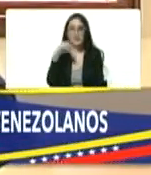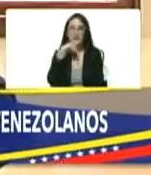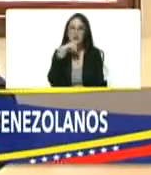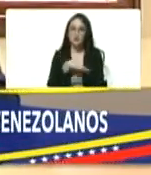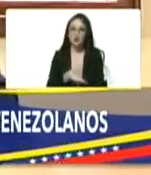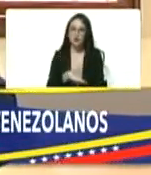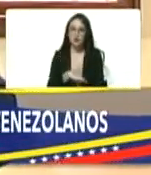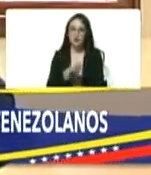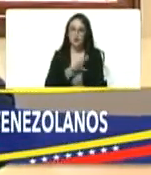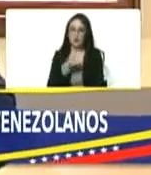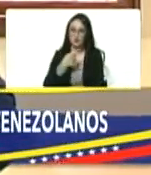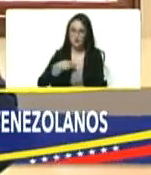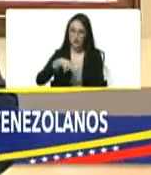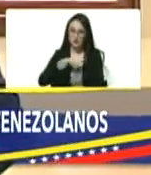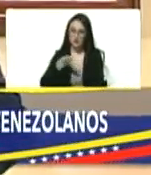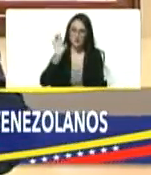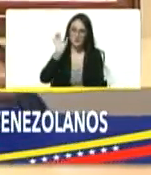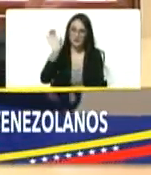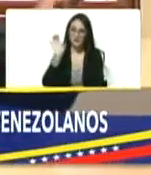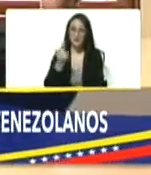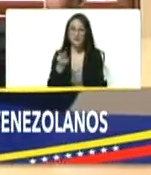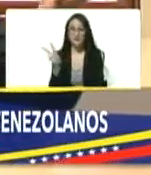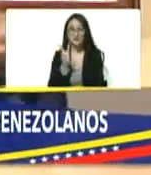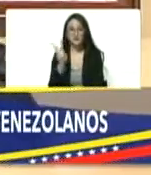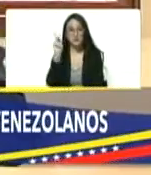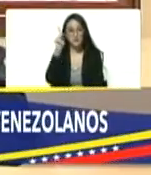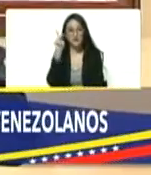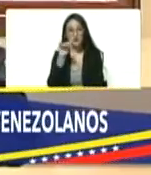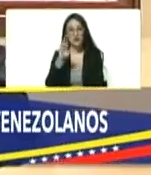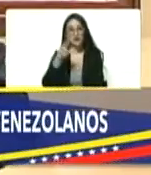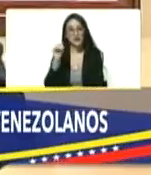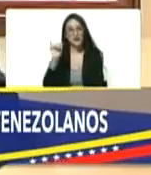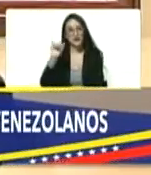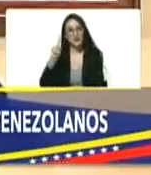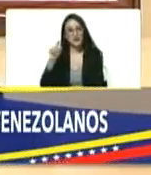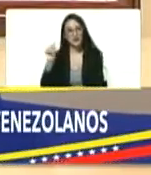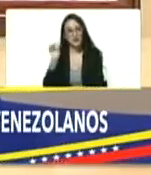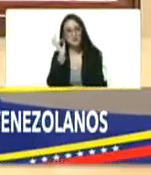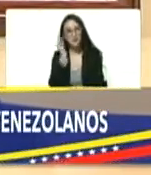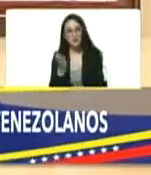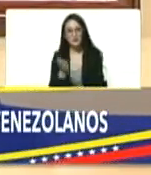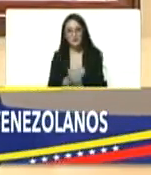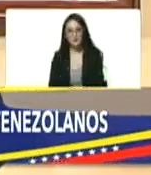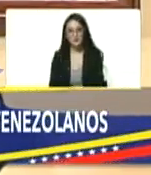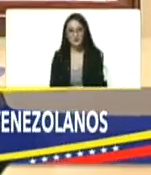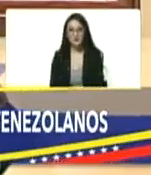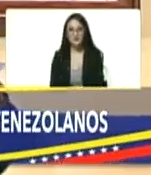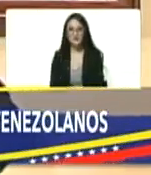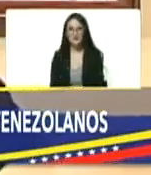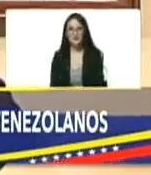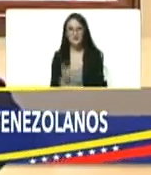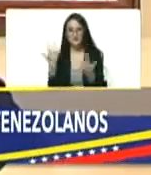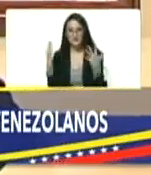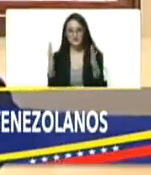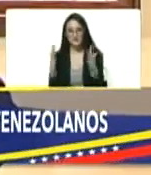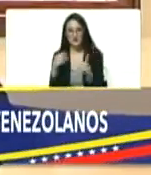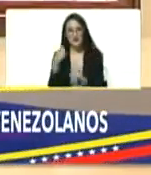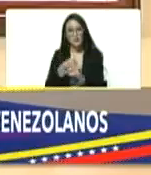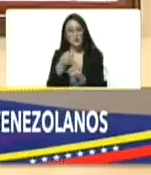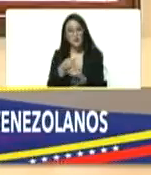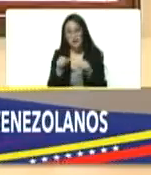historia de nuestra patria amada Venezuela, la profesora Iraida Vargas. La batalla